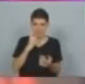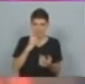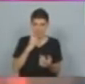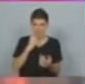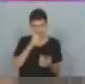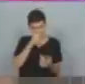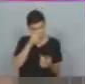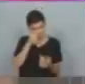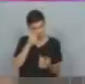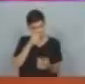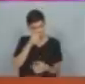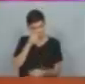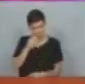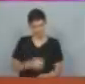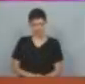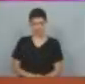no tienen.